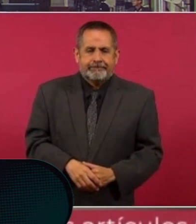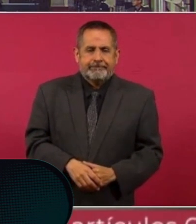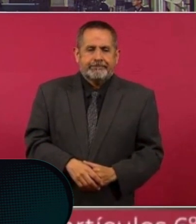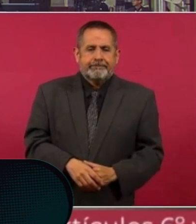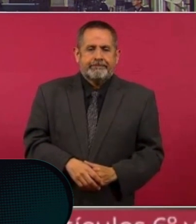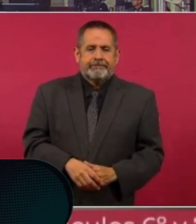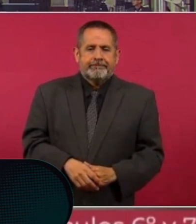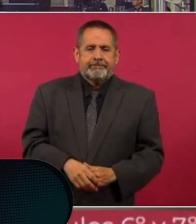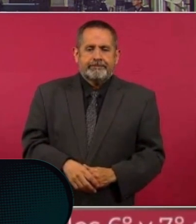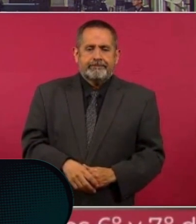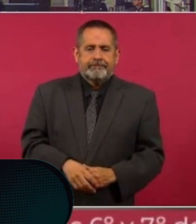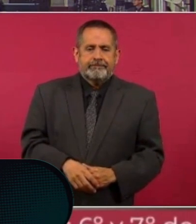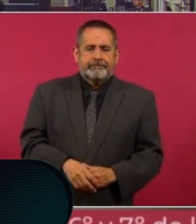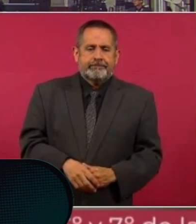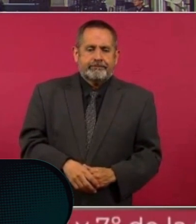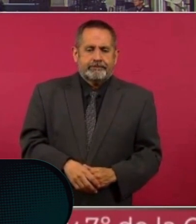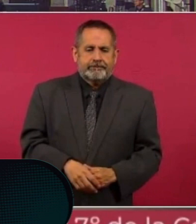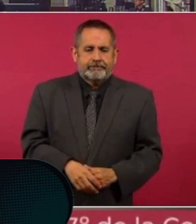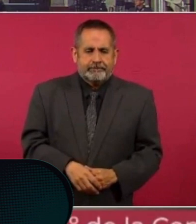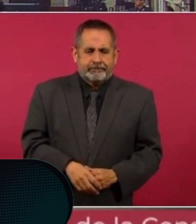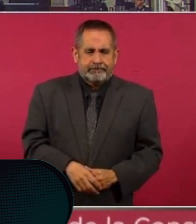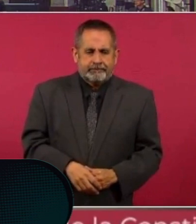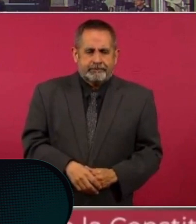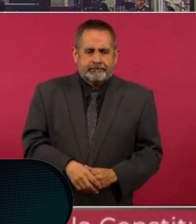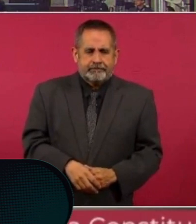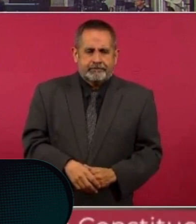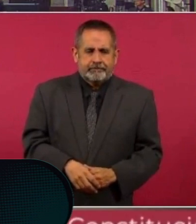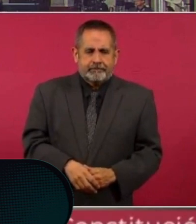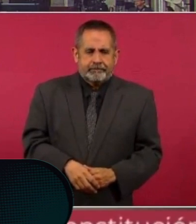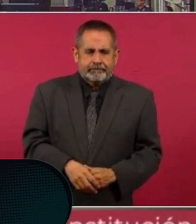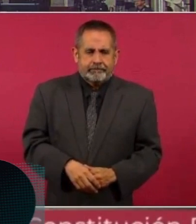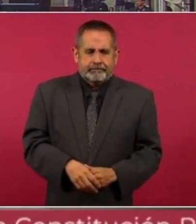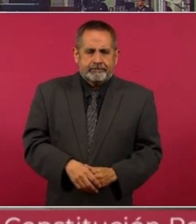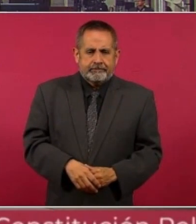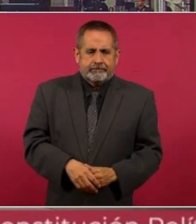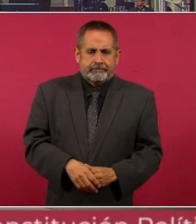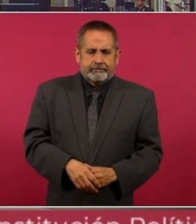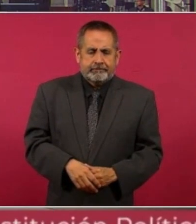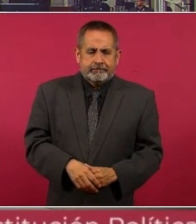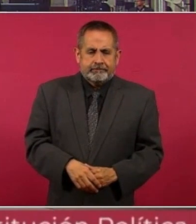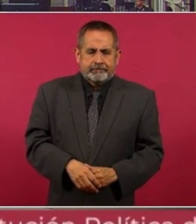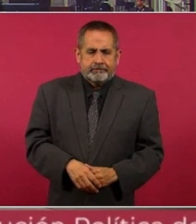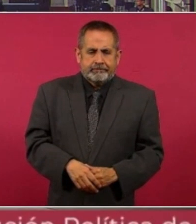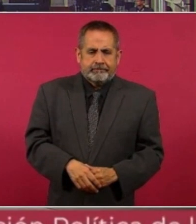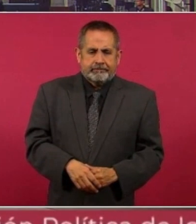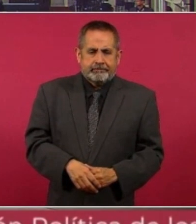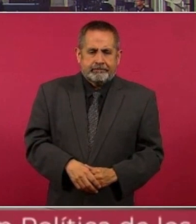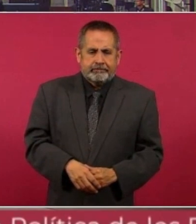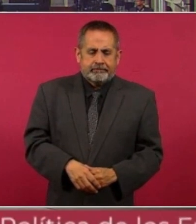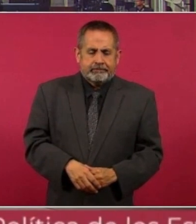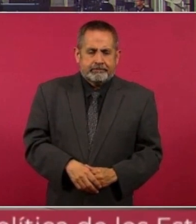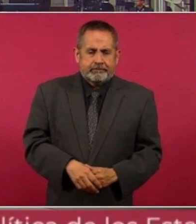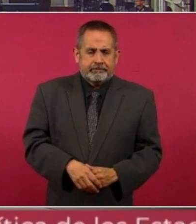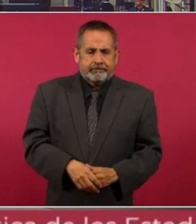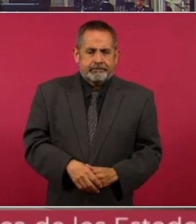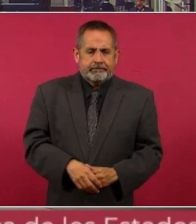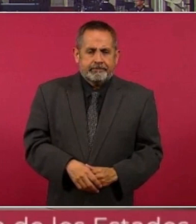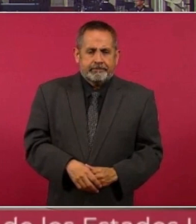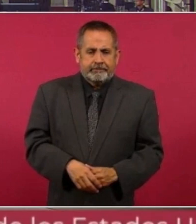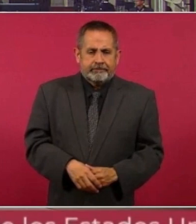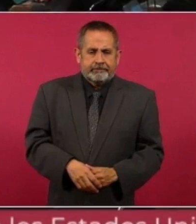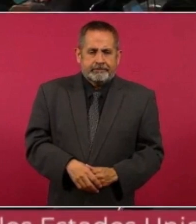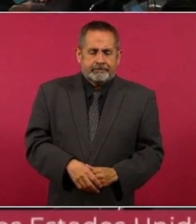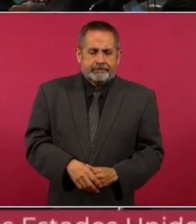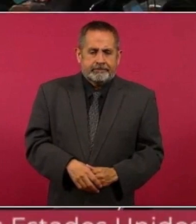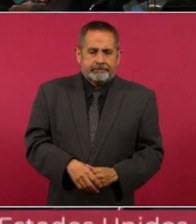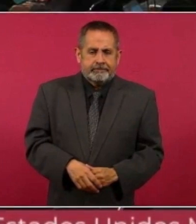permitan aprobar pues esta semana en las comisiones una reforma para delimitar al Tribunal Electoral del Poder Judicial de la Federación, que